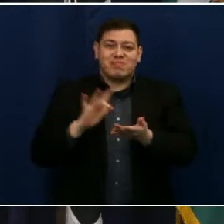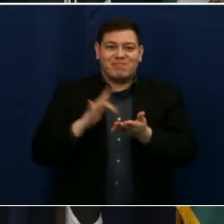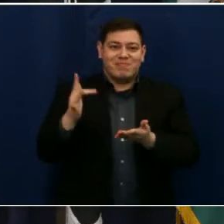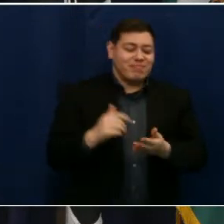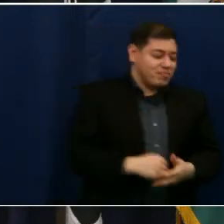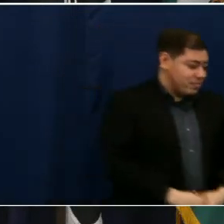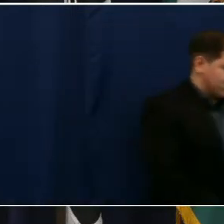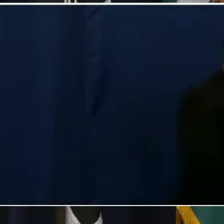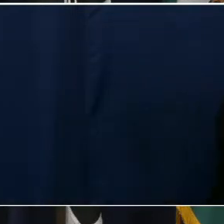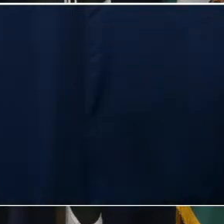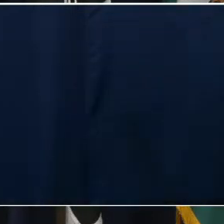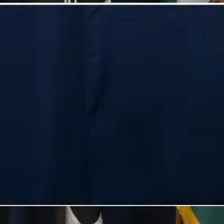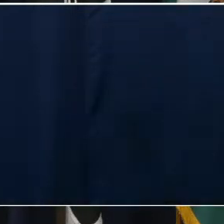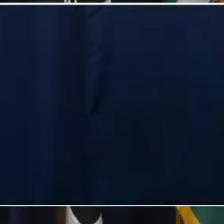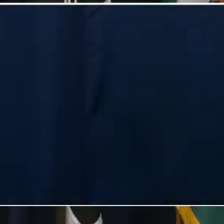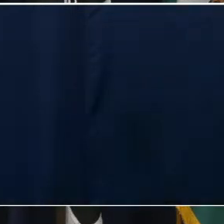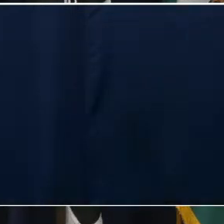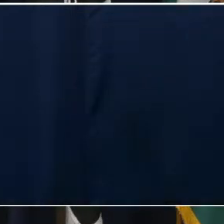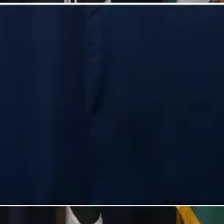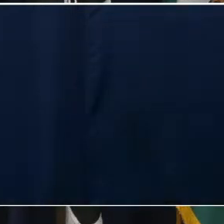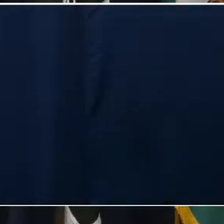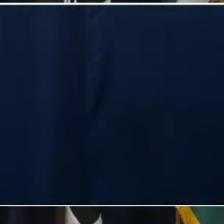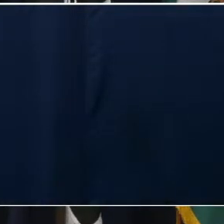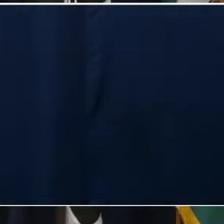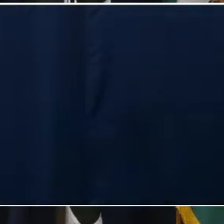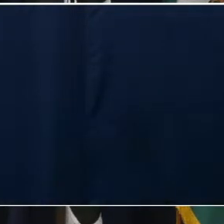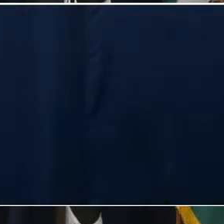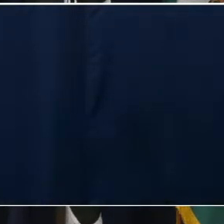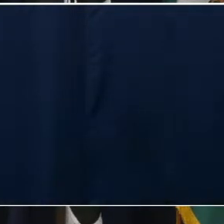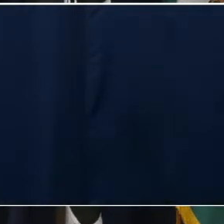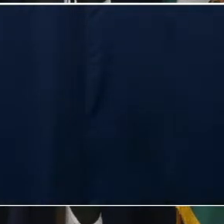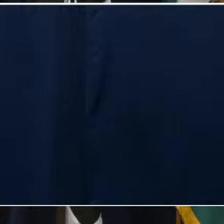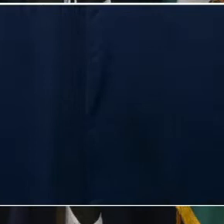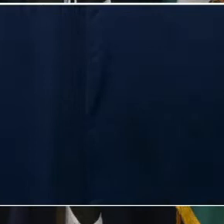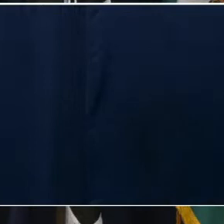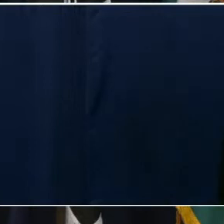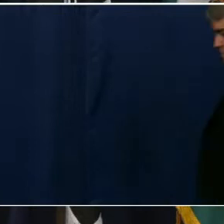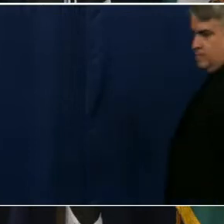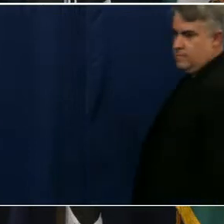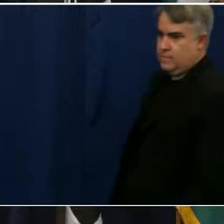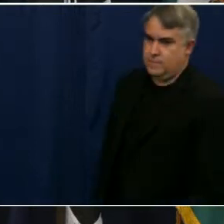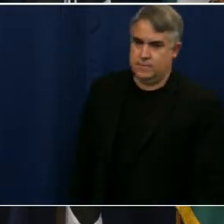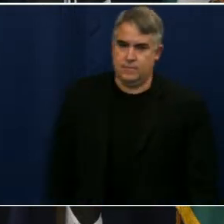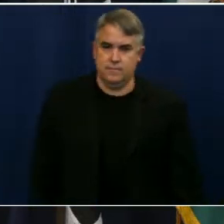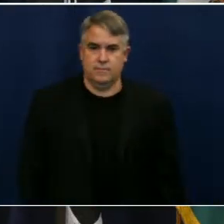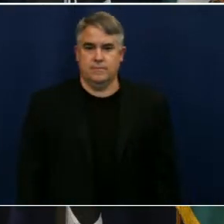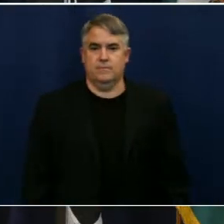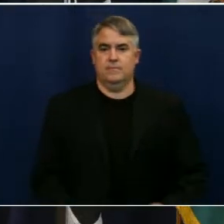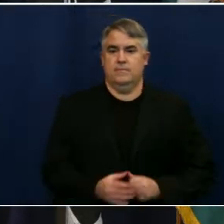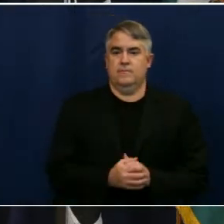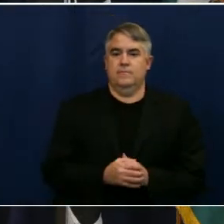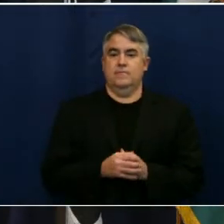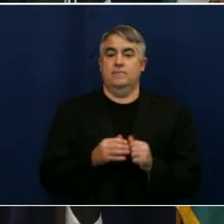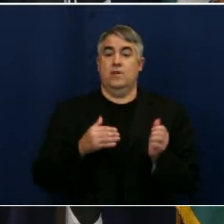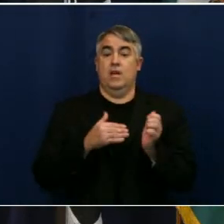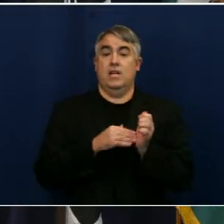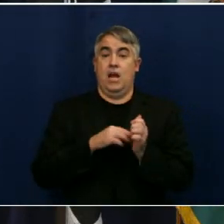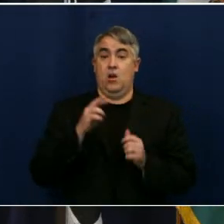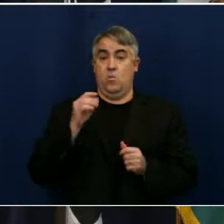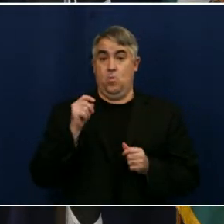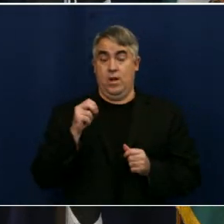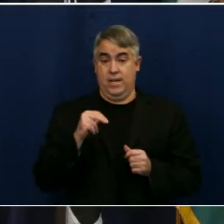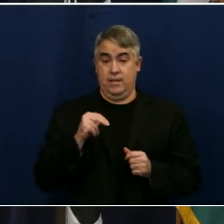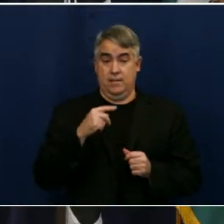Okay, this next question is for Dr. Wooten, and she's asking, she says, there have been record deaths in our region just